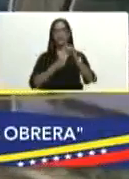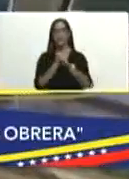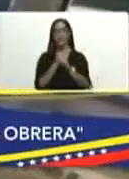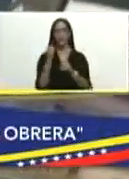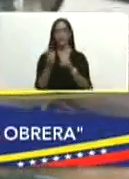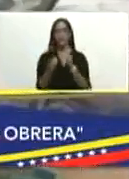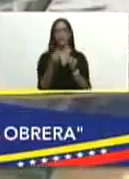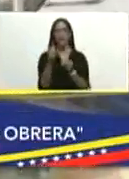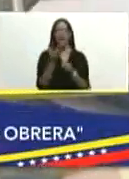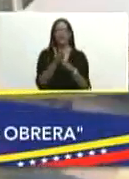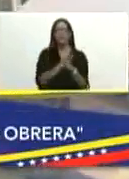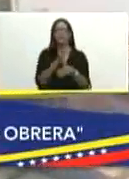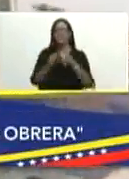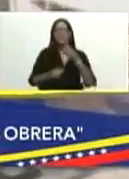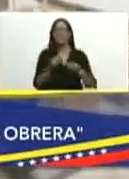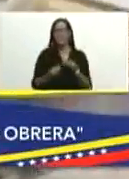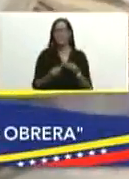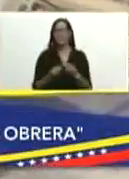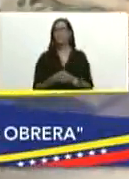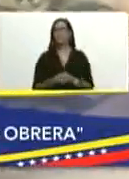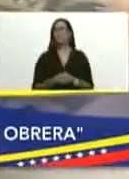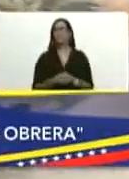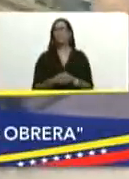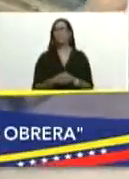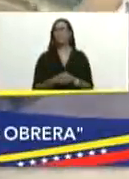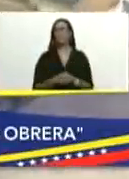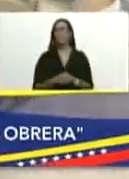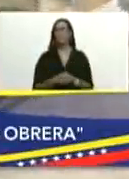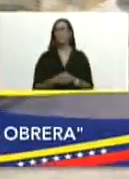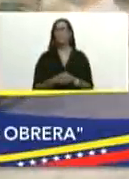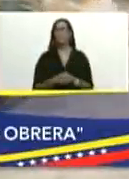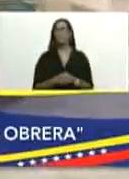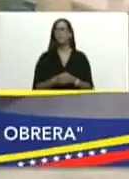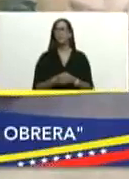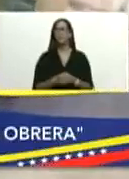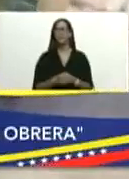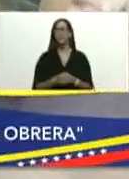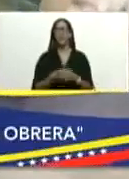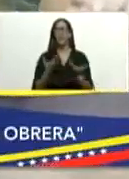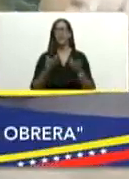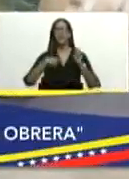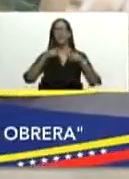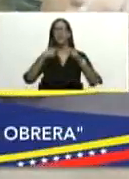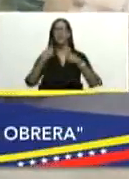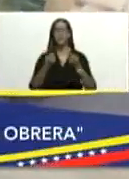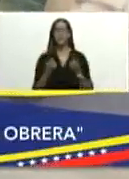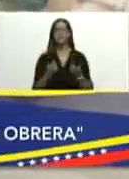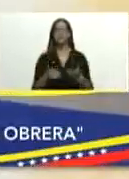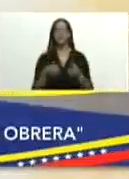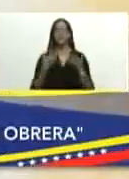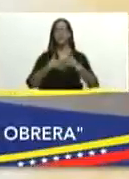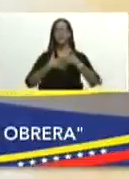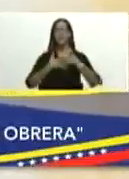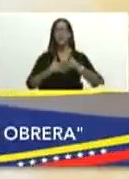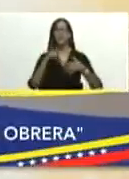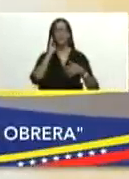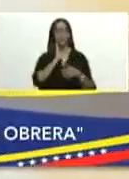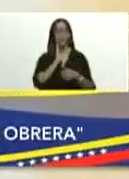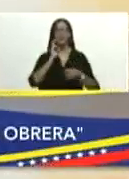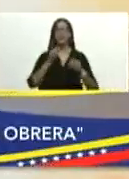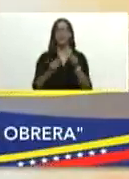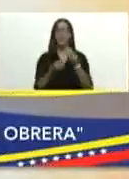Bueno a través del del programa de sustitución de importación de la corporación venezolana de guayana se